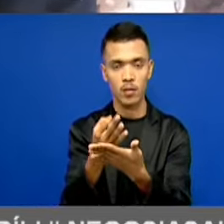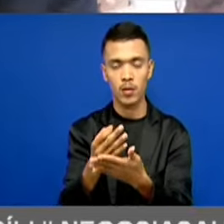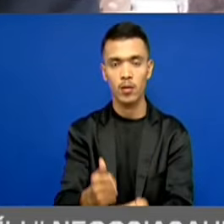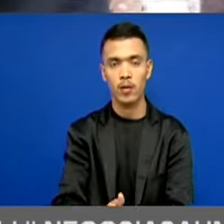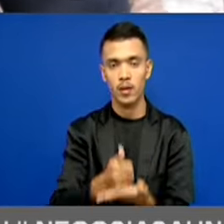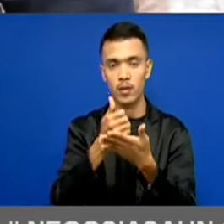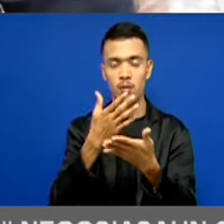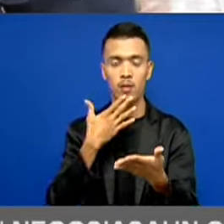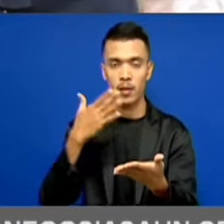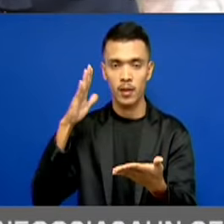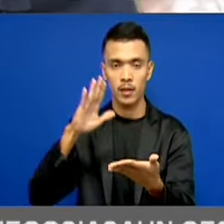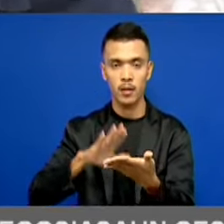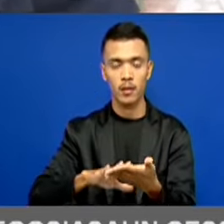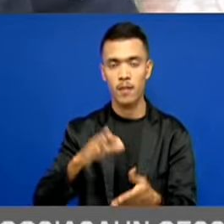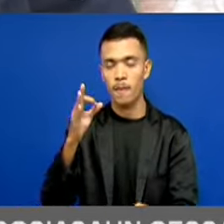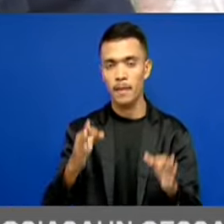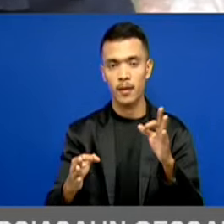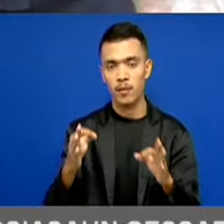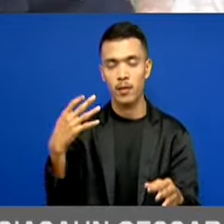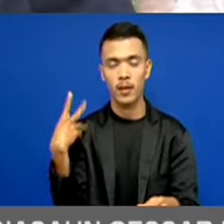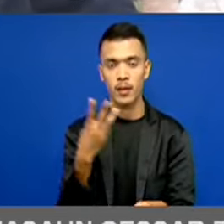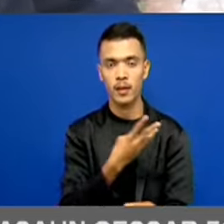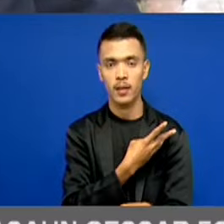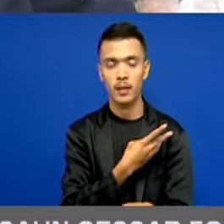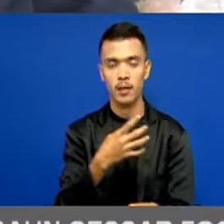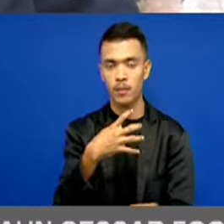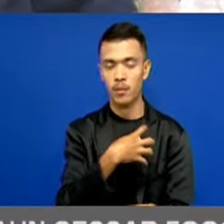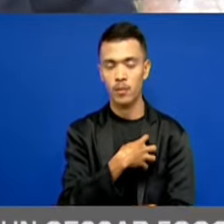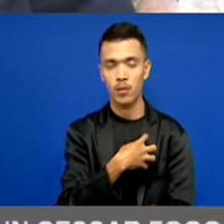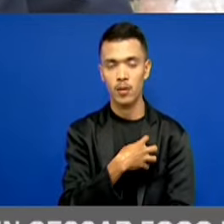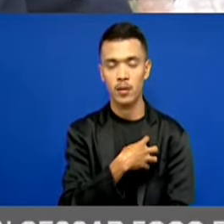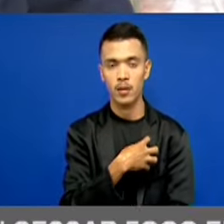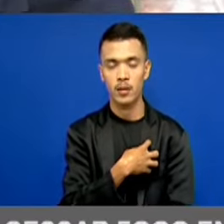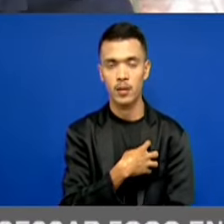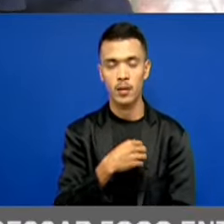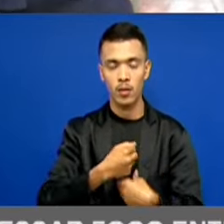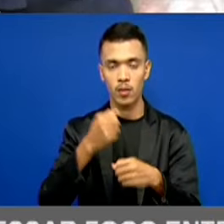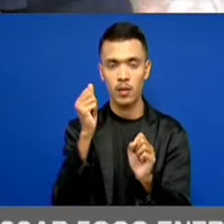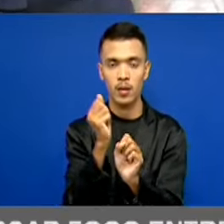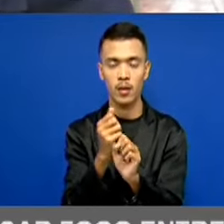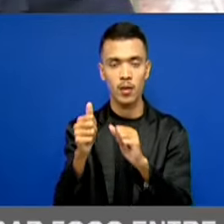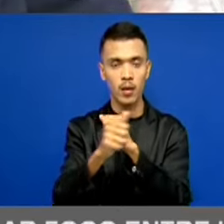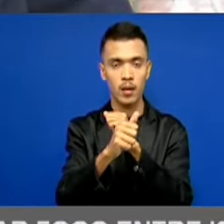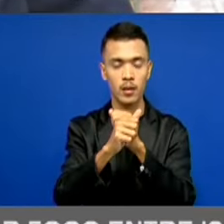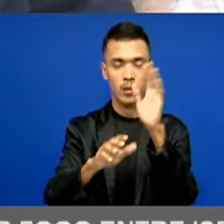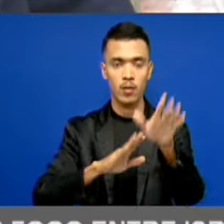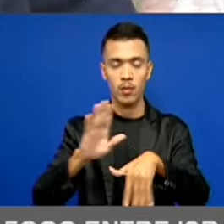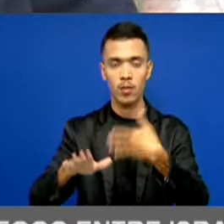ATTVs nune. Y la Policía Nacional de Timor-Leste se jaló a San Jototu,